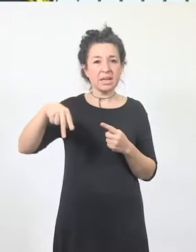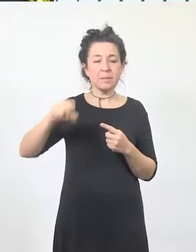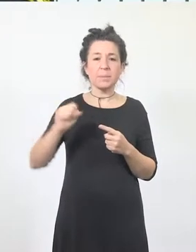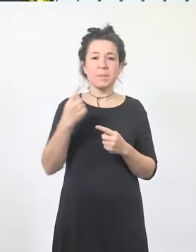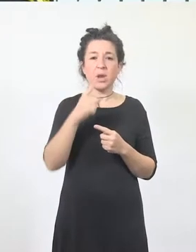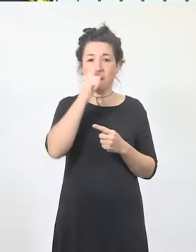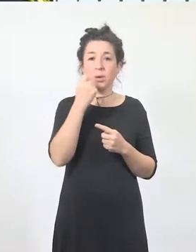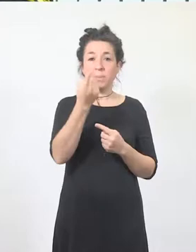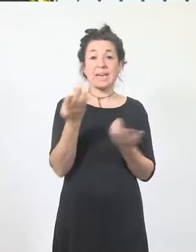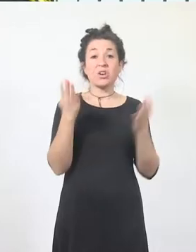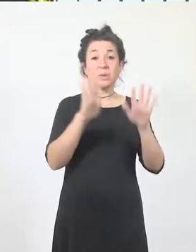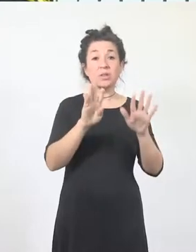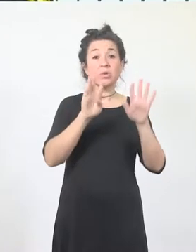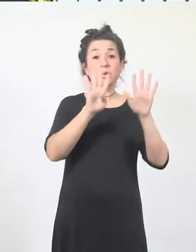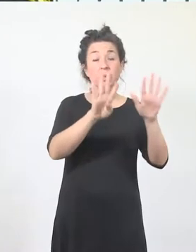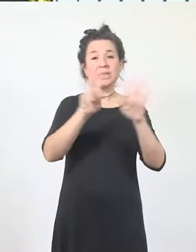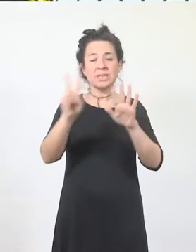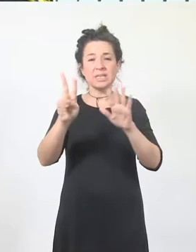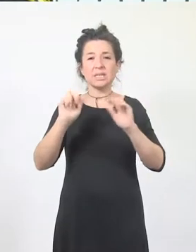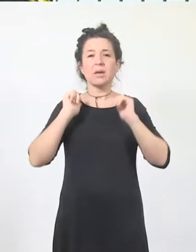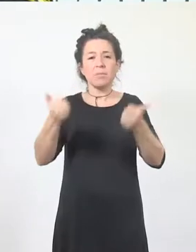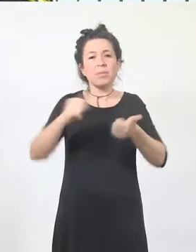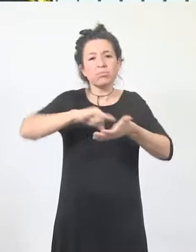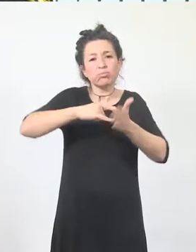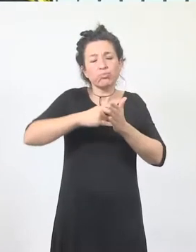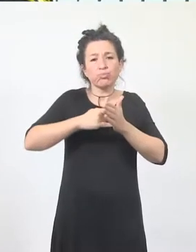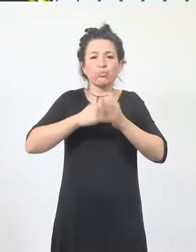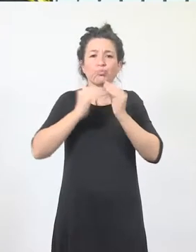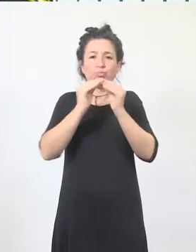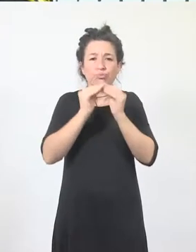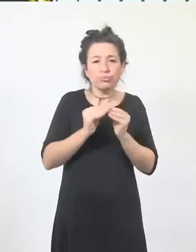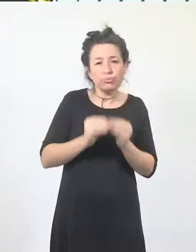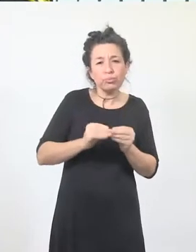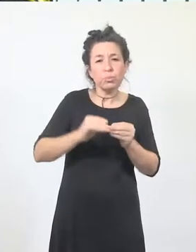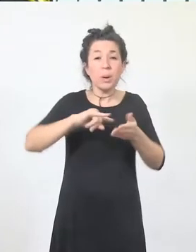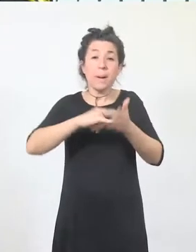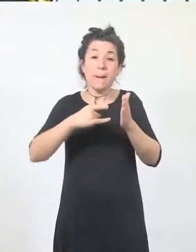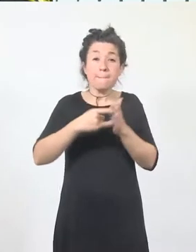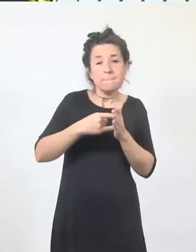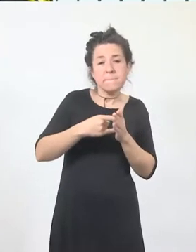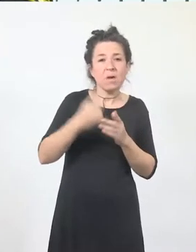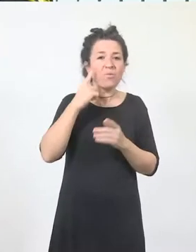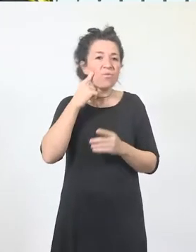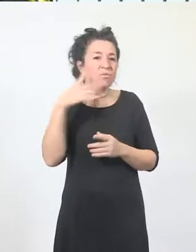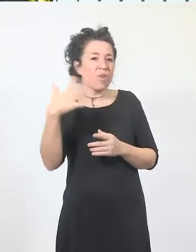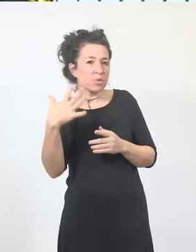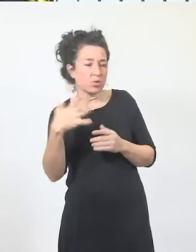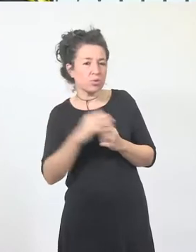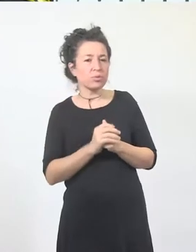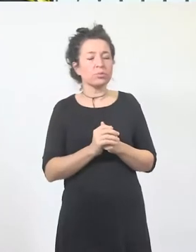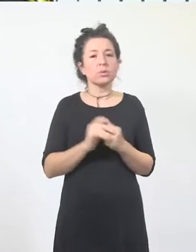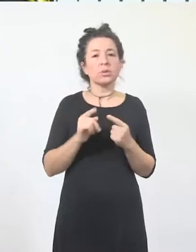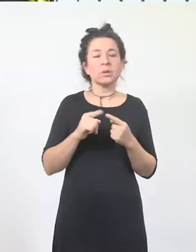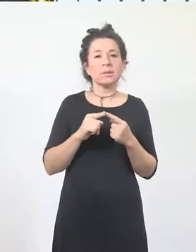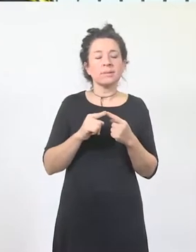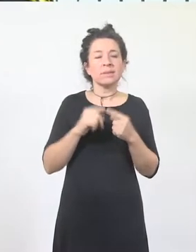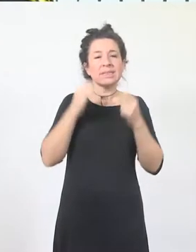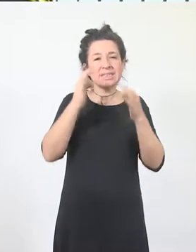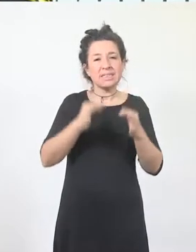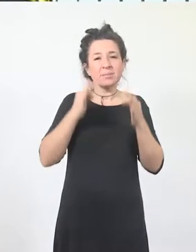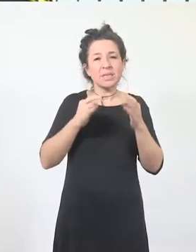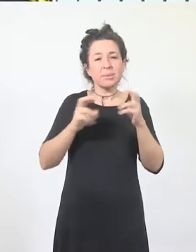97. Empezó a hacer el plan, que era un plan famoso, el plan Baker, intentando